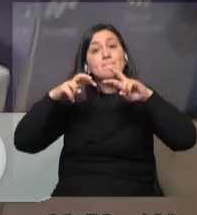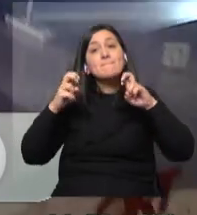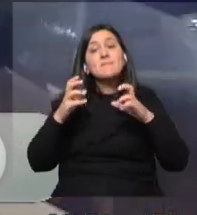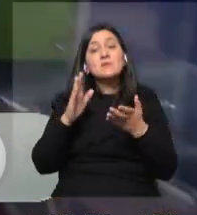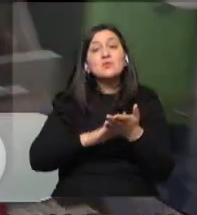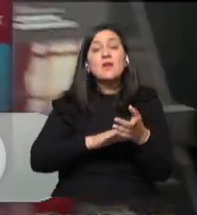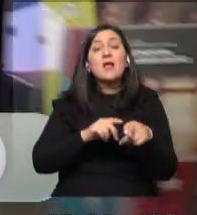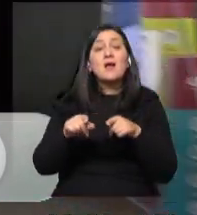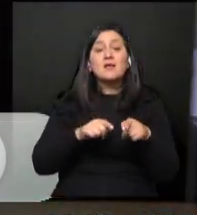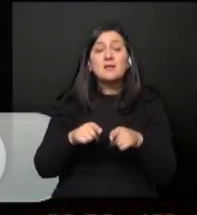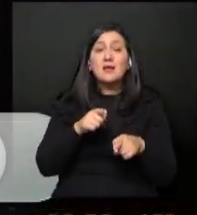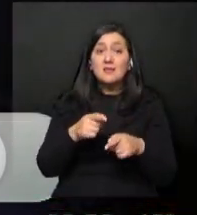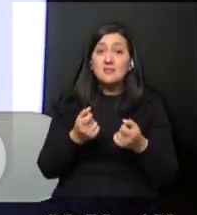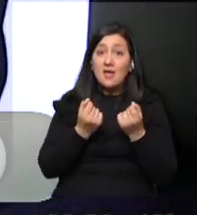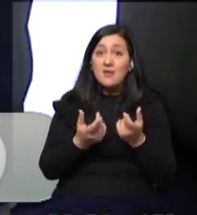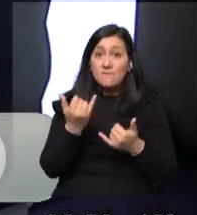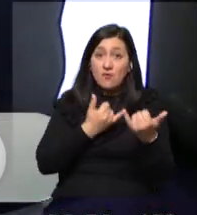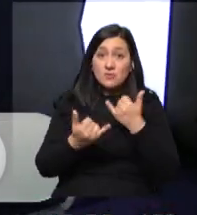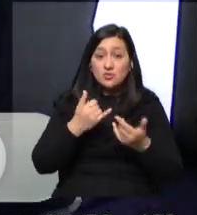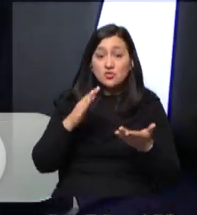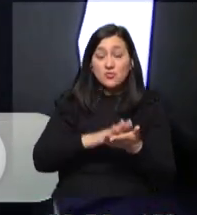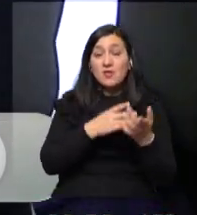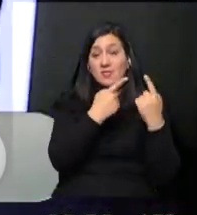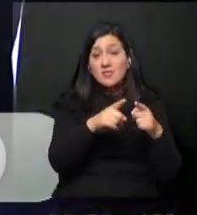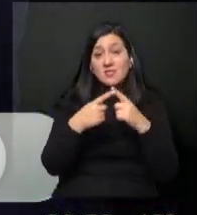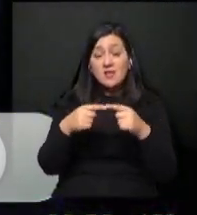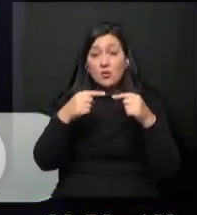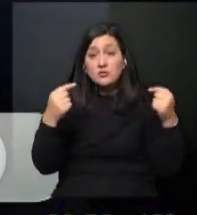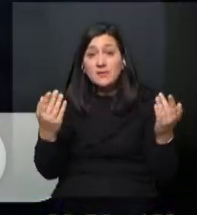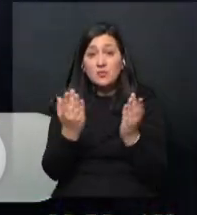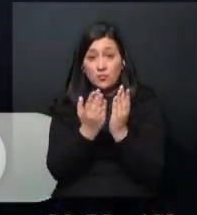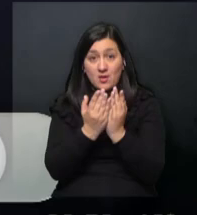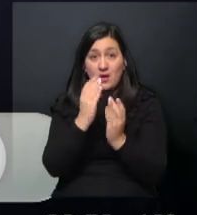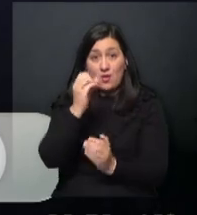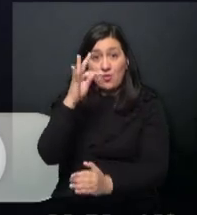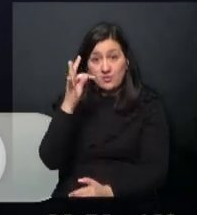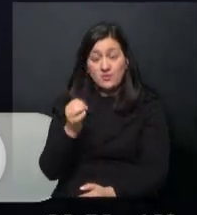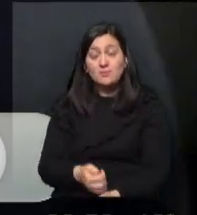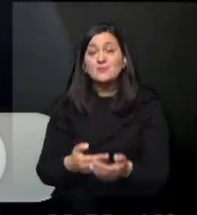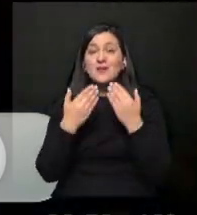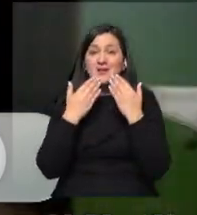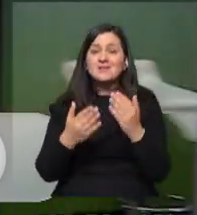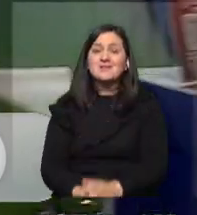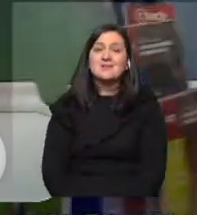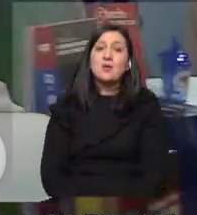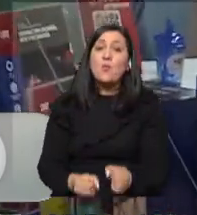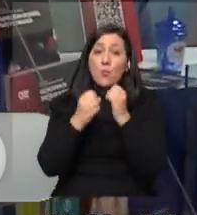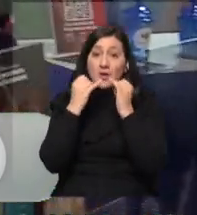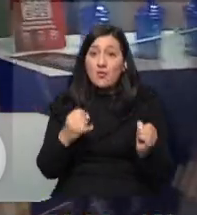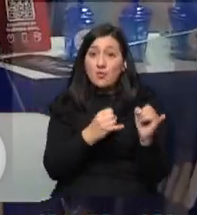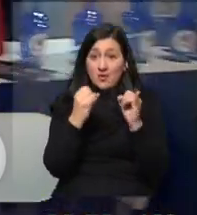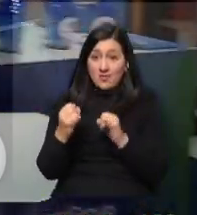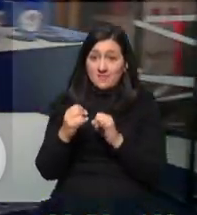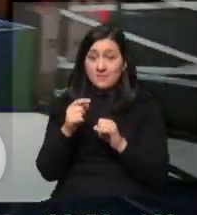Bien, excelente. O sea que acá brindan información acerca de las distintas carreras que hay, ¿verdad, Lorete? Exactamente. Bien, excelente. Arriba, Ulises. Buena jornada. Y yo